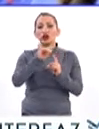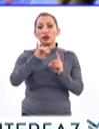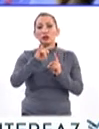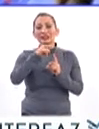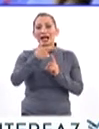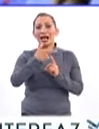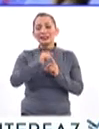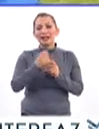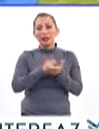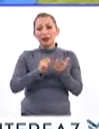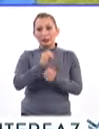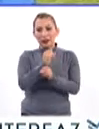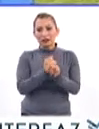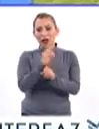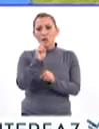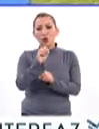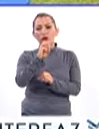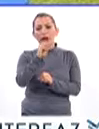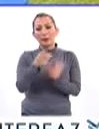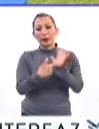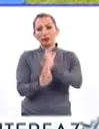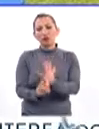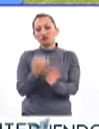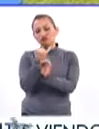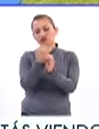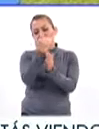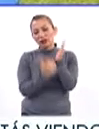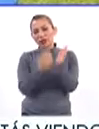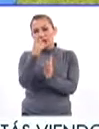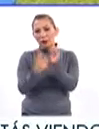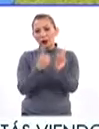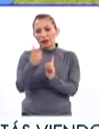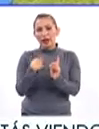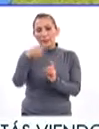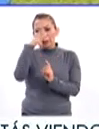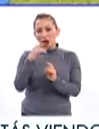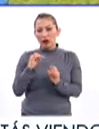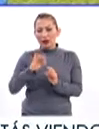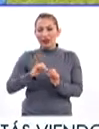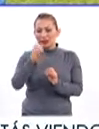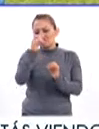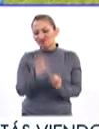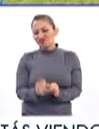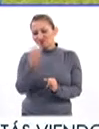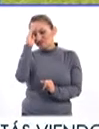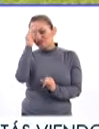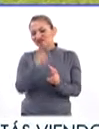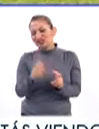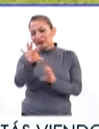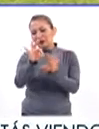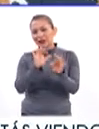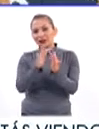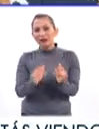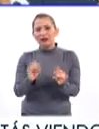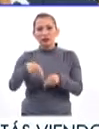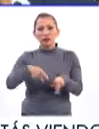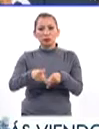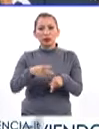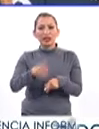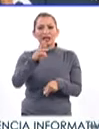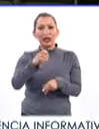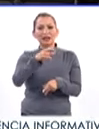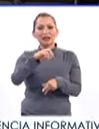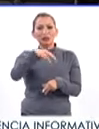Luis Gázquez, escritor e investigador de la UNAM, presentó el estudio Deporte, Nación e Identidad, reflexión sobre la selección francesa de fútbol y